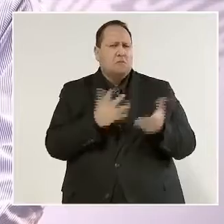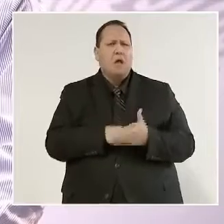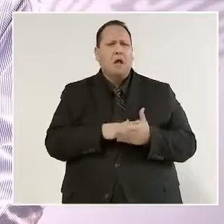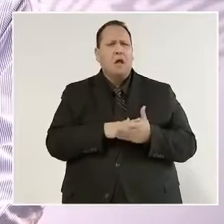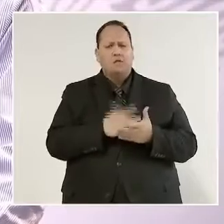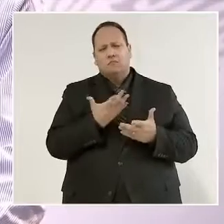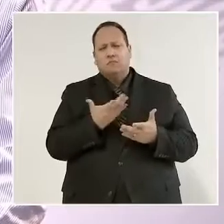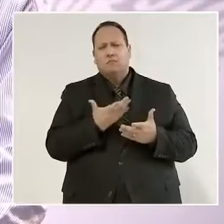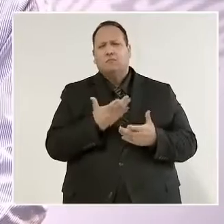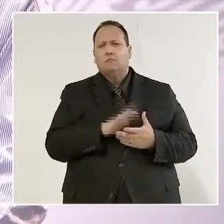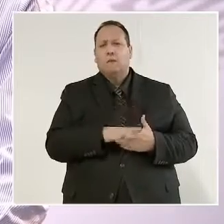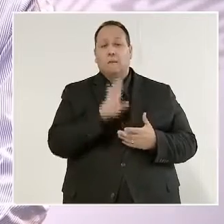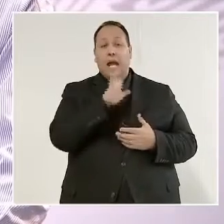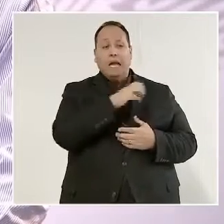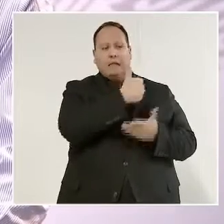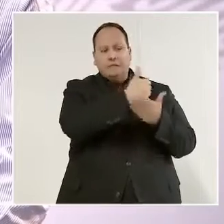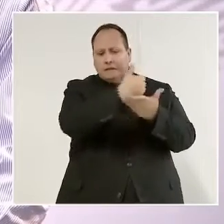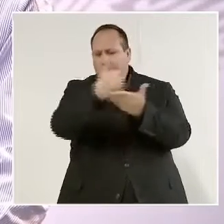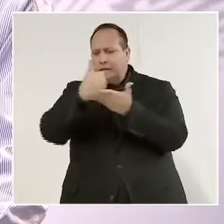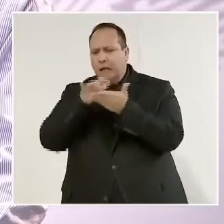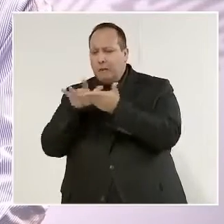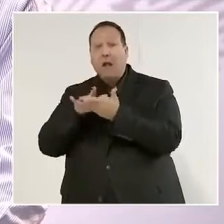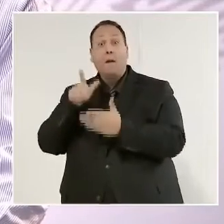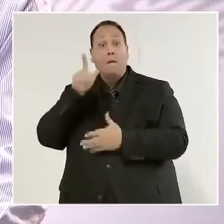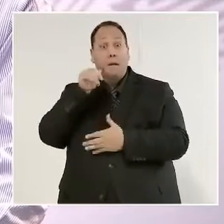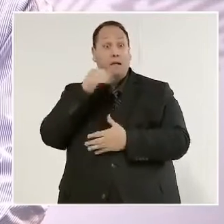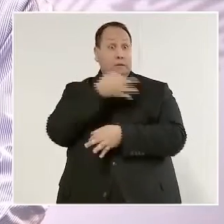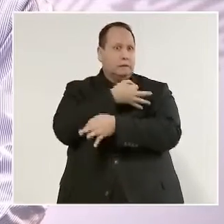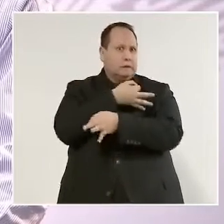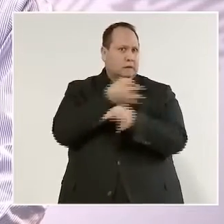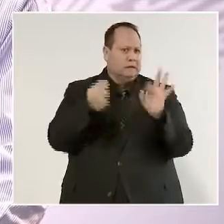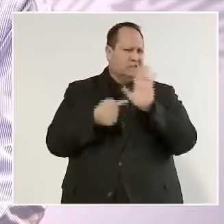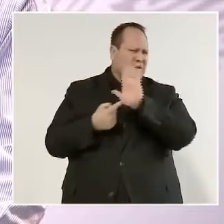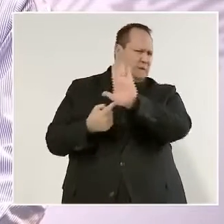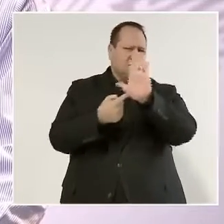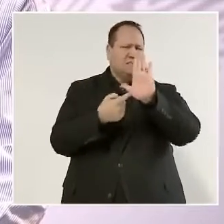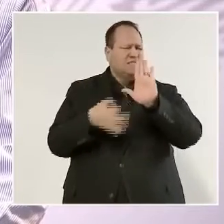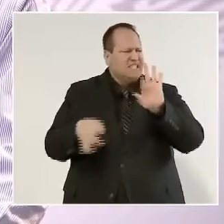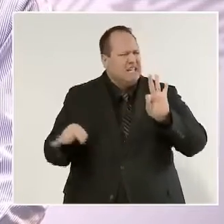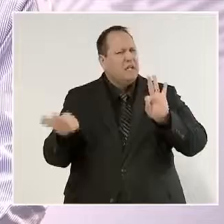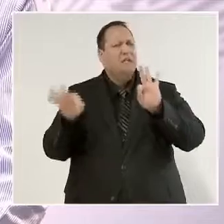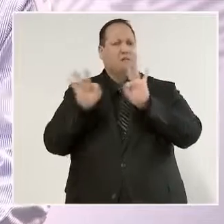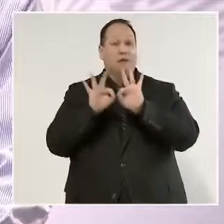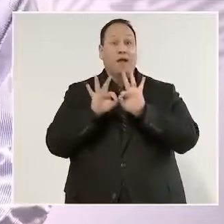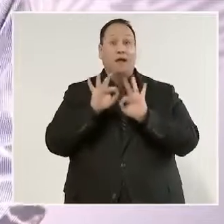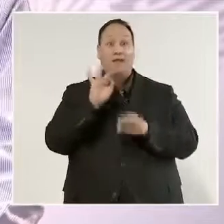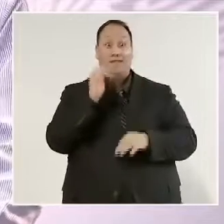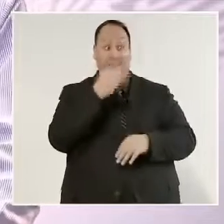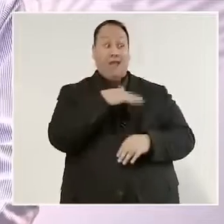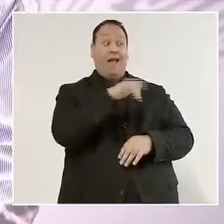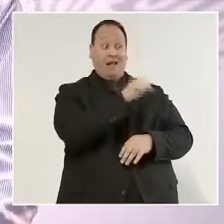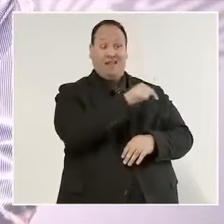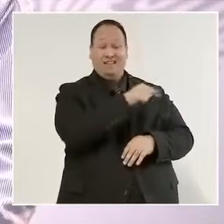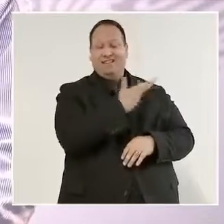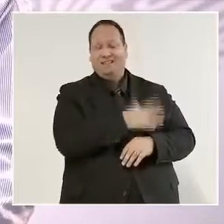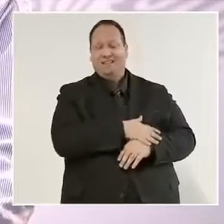las ciudades de Baja California. Mañana vamos a hacer un anuncio importante en Tijuana que